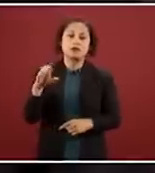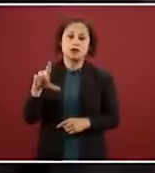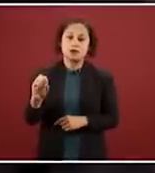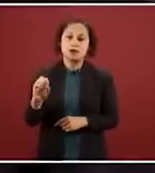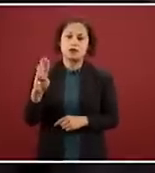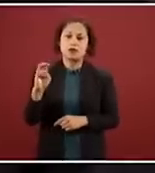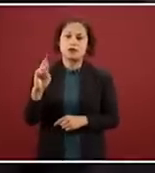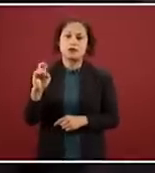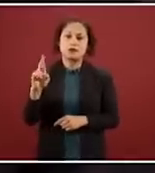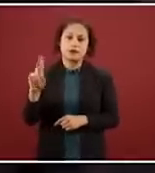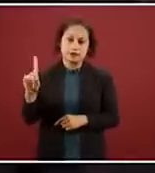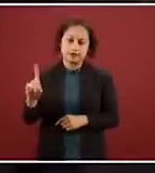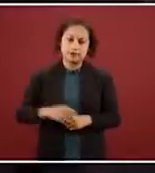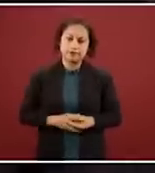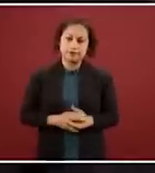La